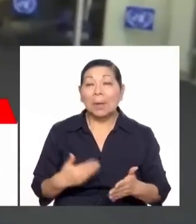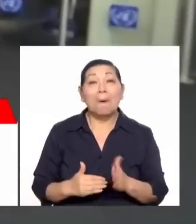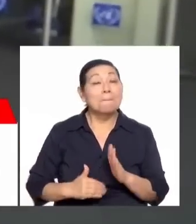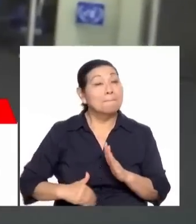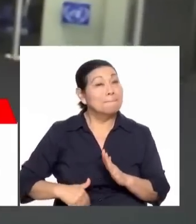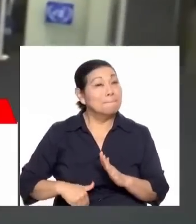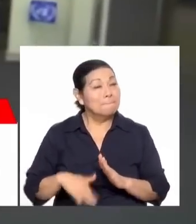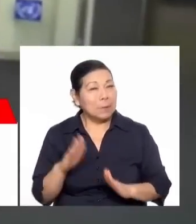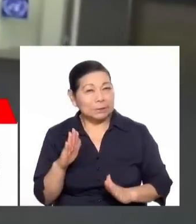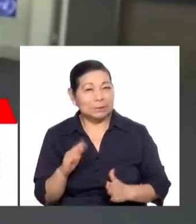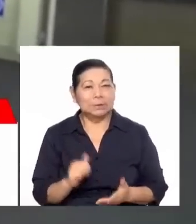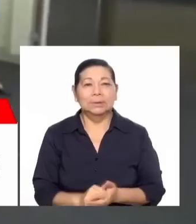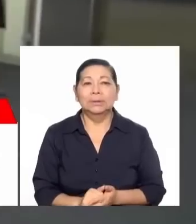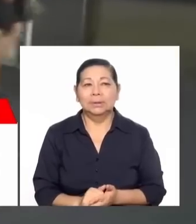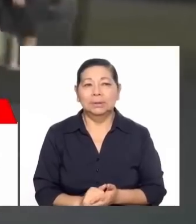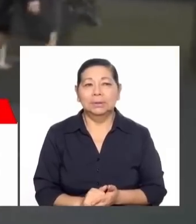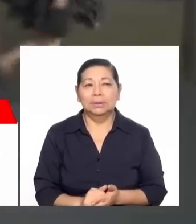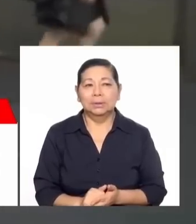de las